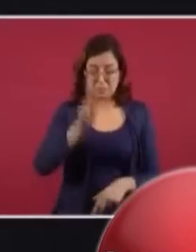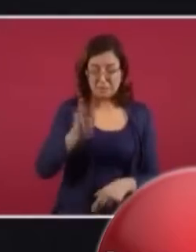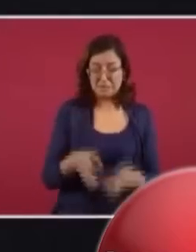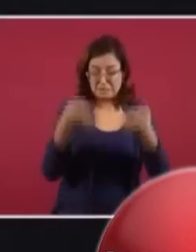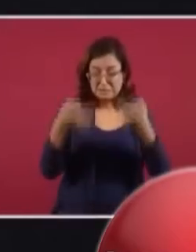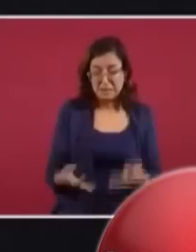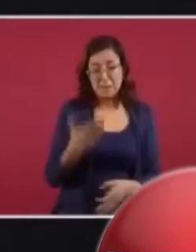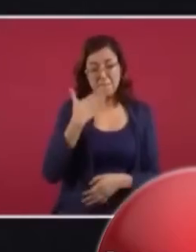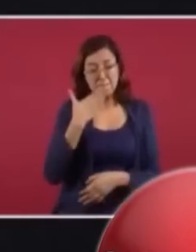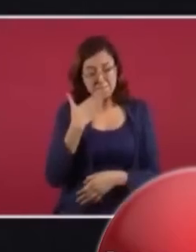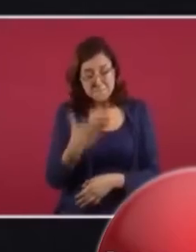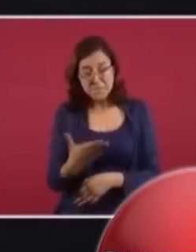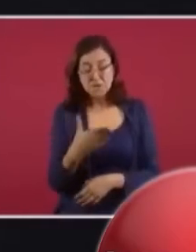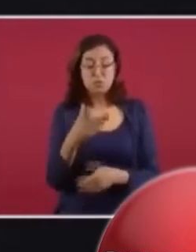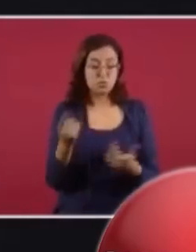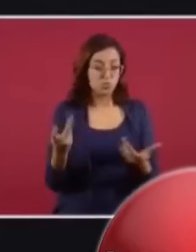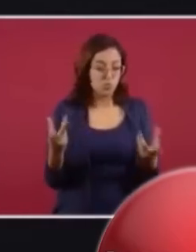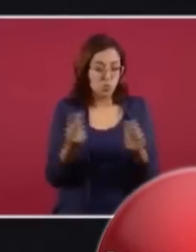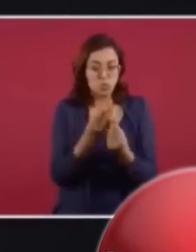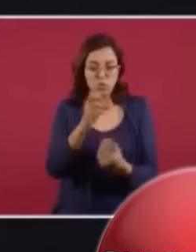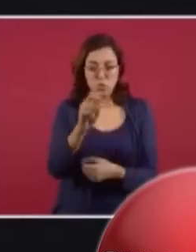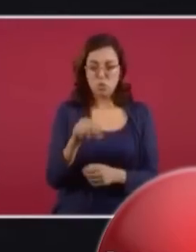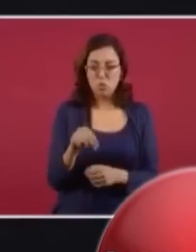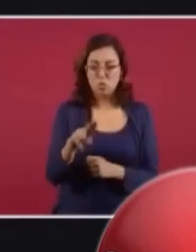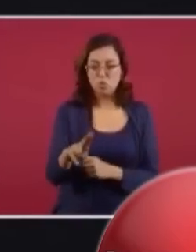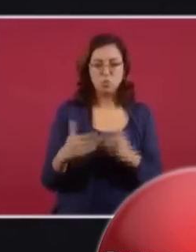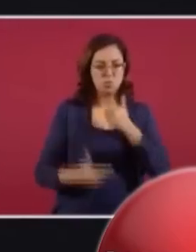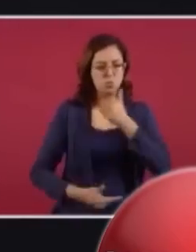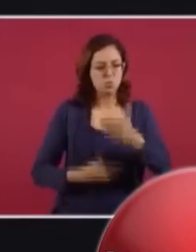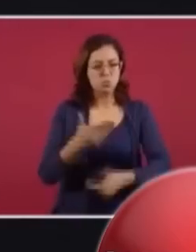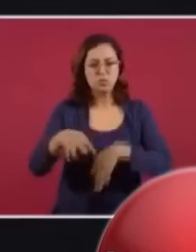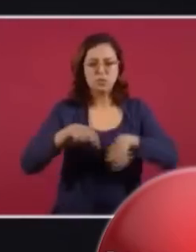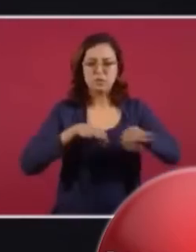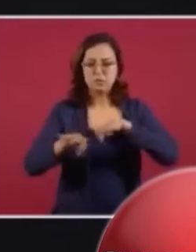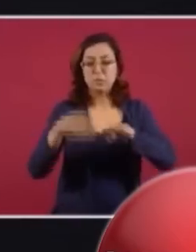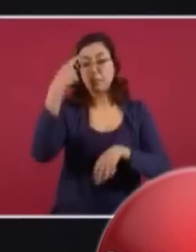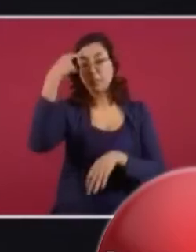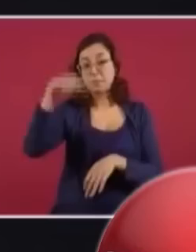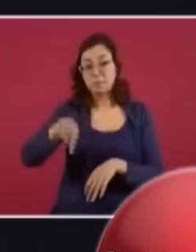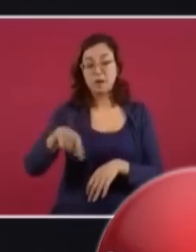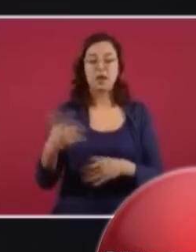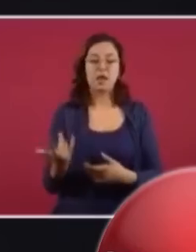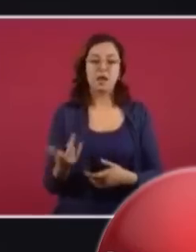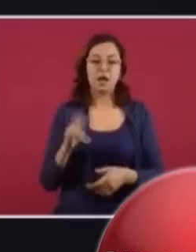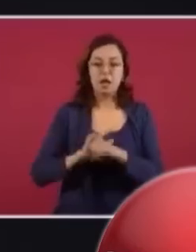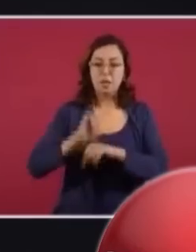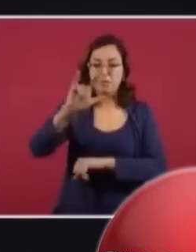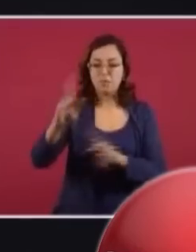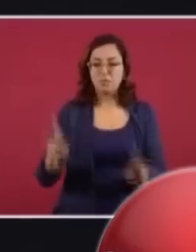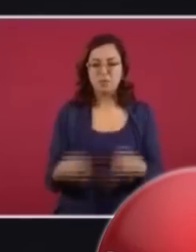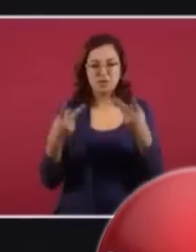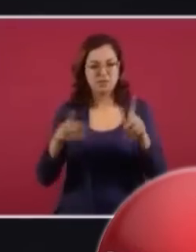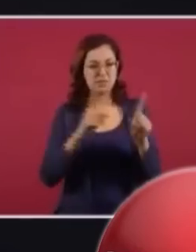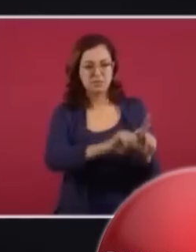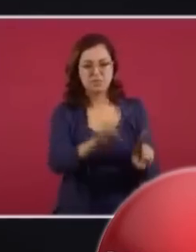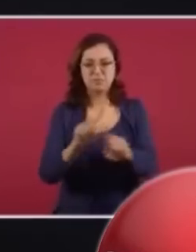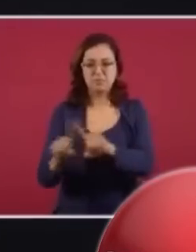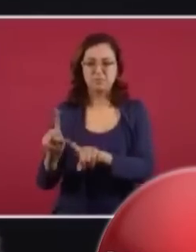Usted ha trabajado mucho con la ONU en varios procesos para la venta de los aviones. ¿Qué opina de